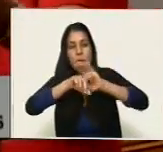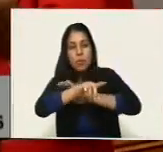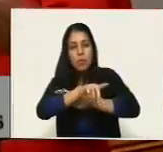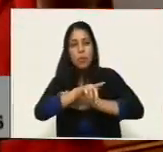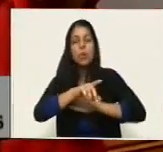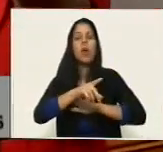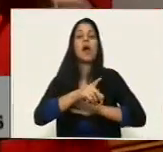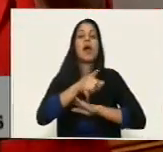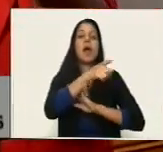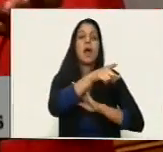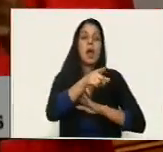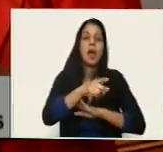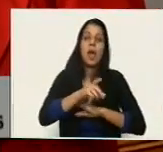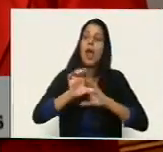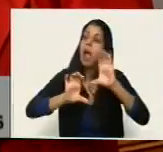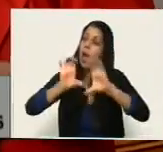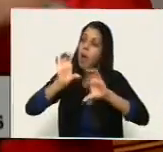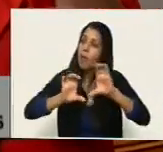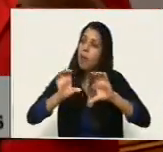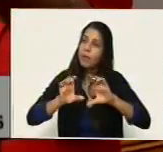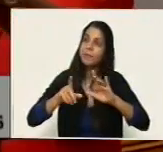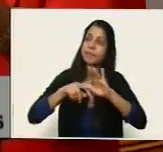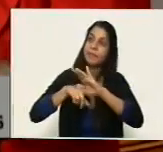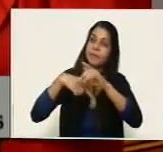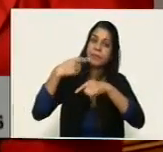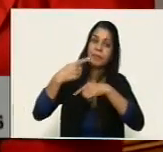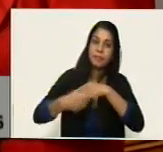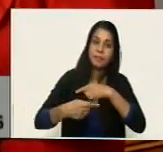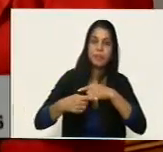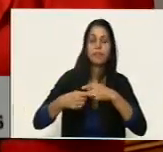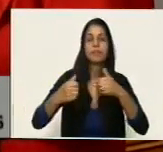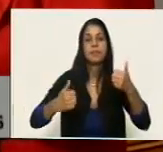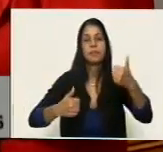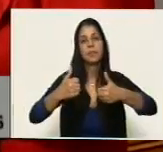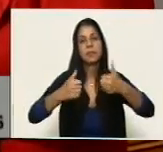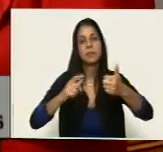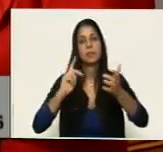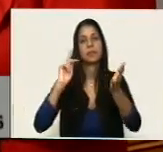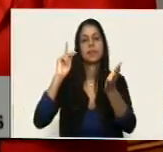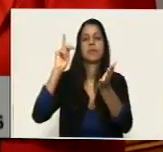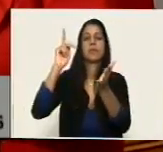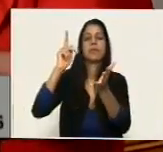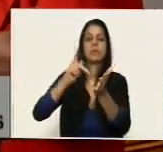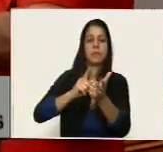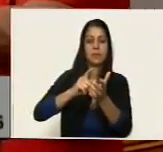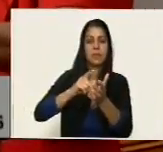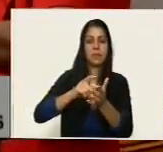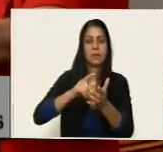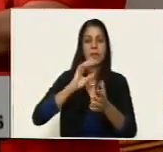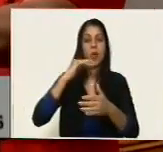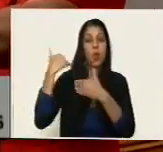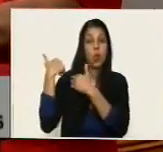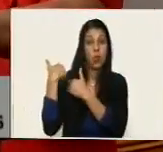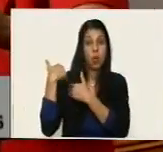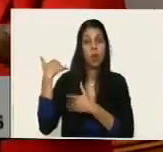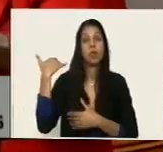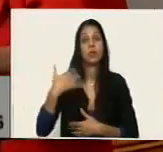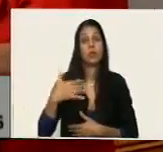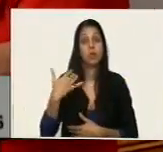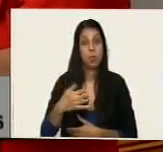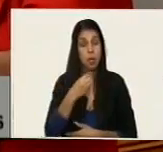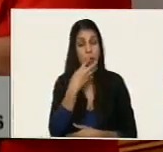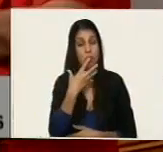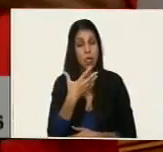evaluar si cumplen con los requisitos, para luego ir a un concurso para ser parte de ese consejo directivo. Es una tarea